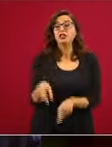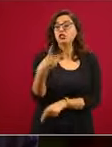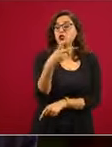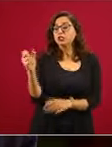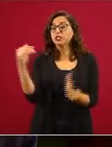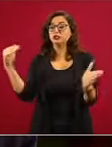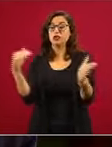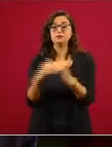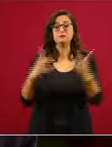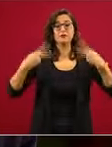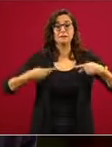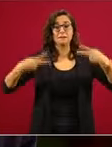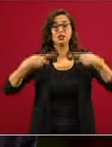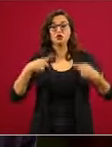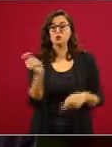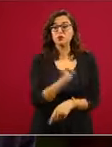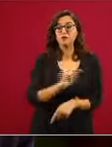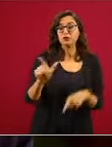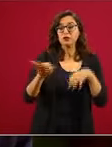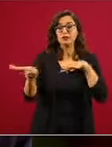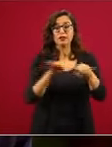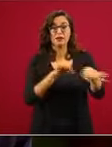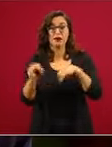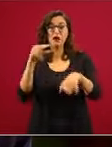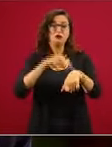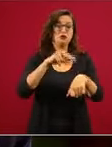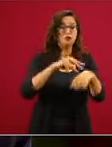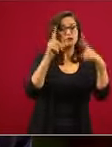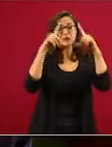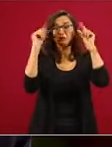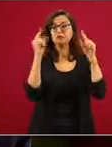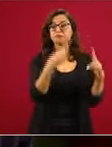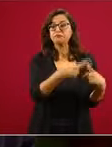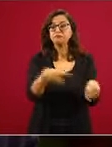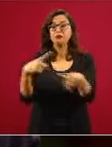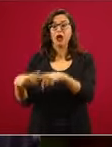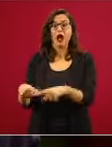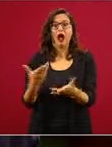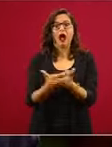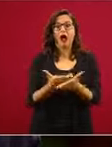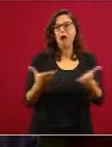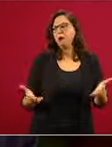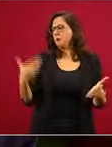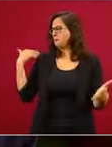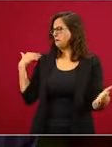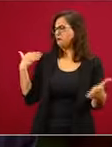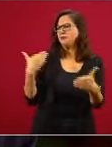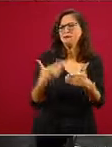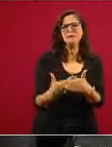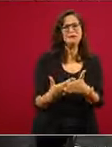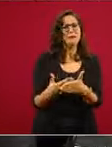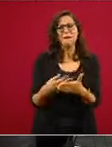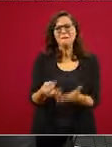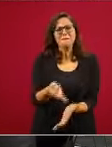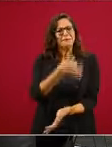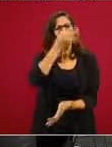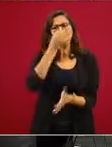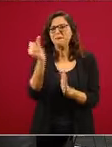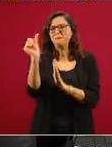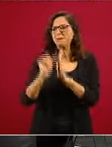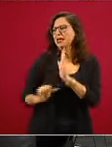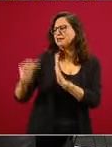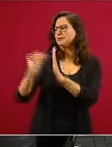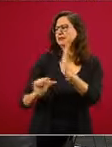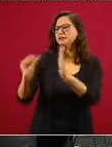de la medicina. En pocos meses hemos reconvertido, con el apoyo de